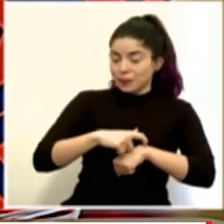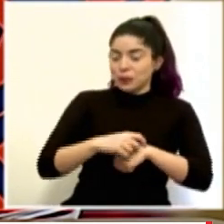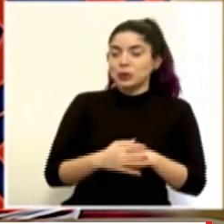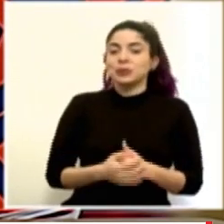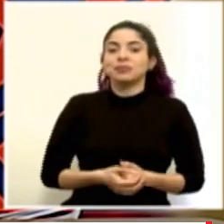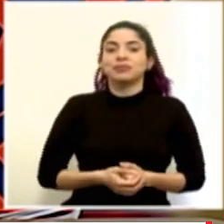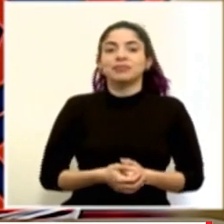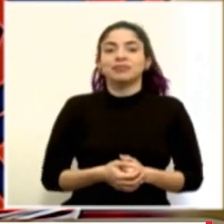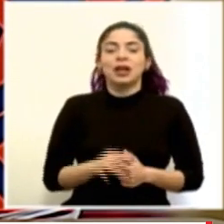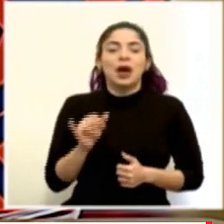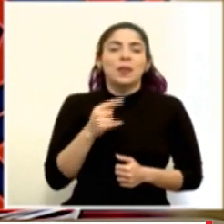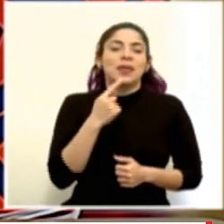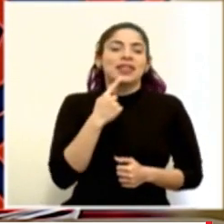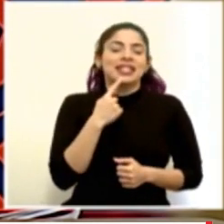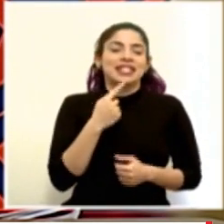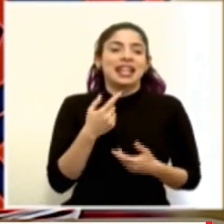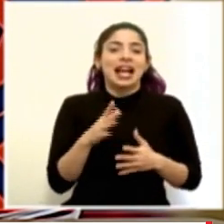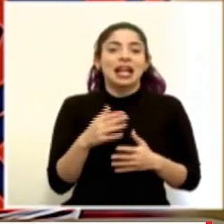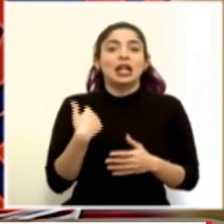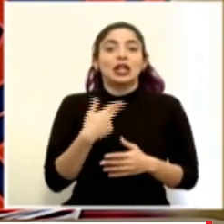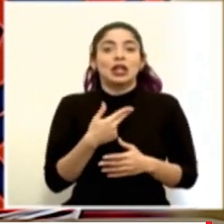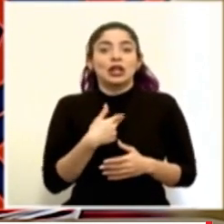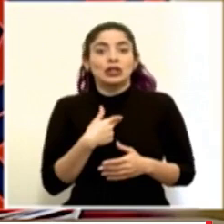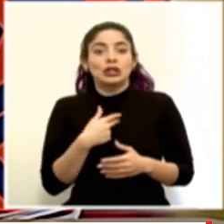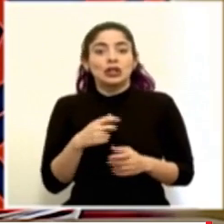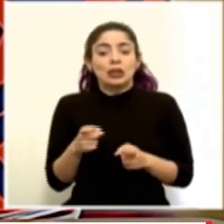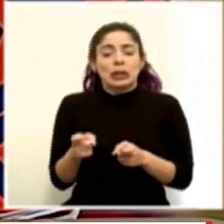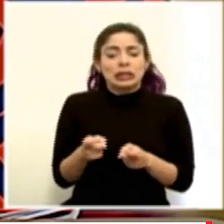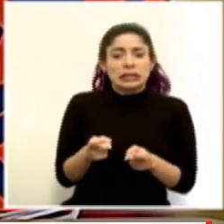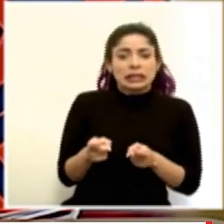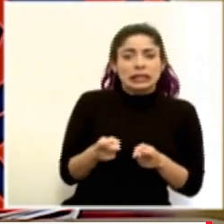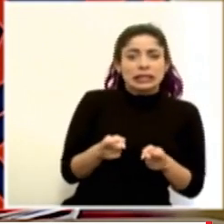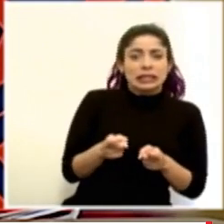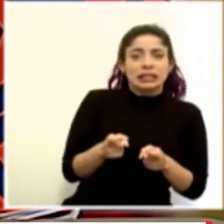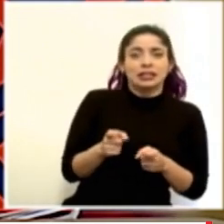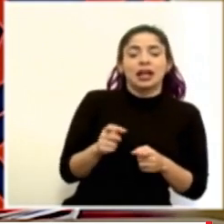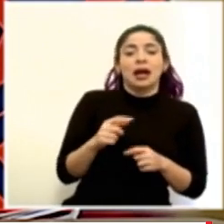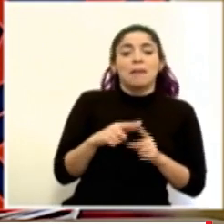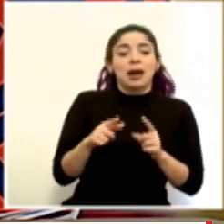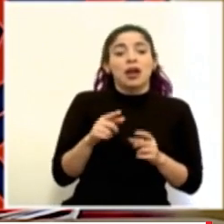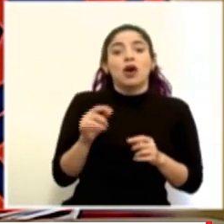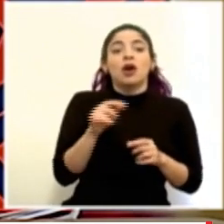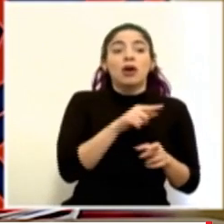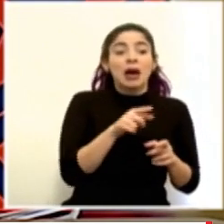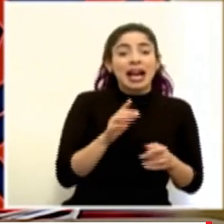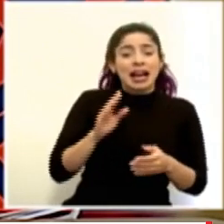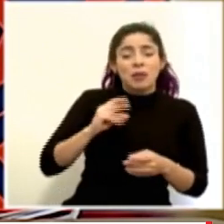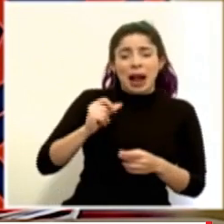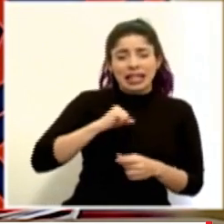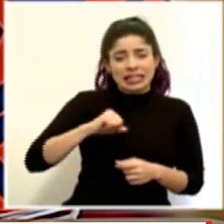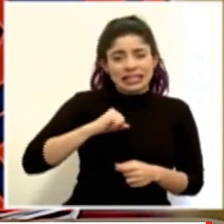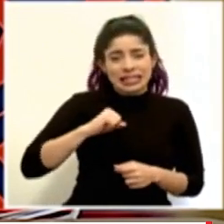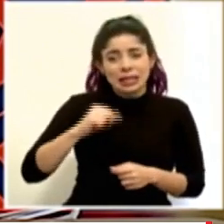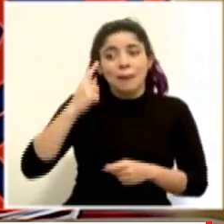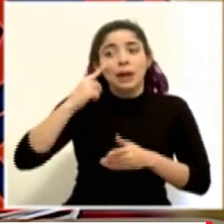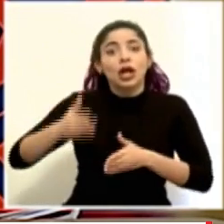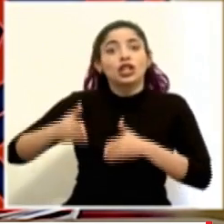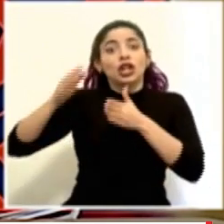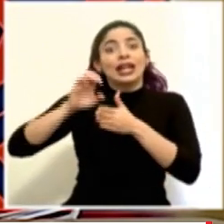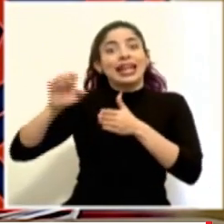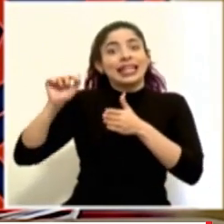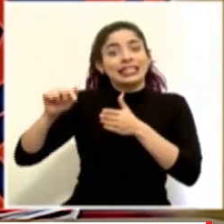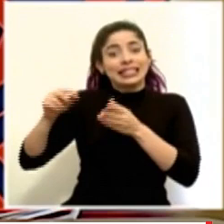estábamos, como dicen popularmente, majando el gas para terminar Torre Este, porque cuando las cosas